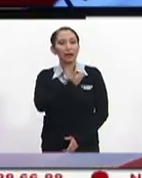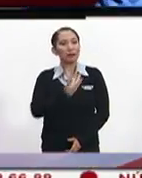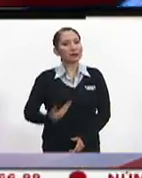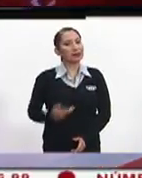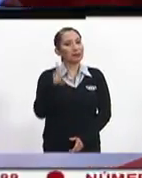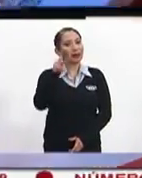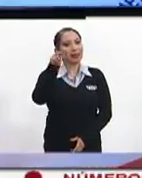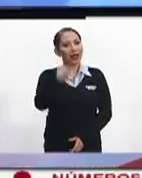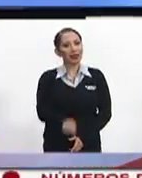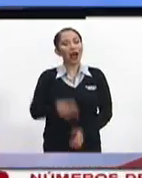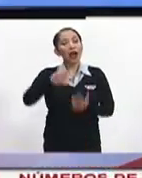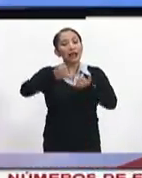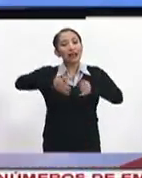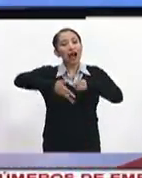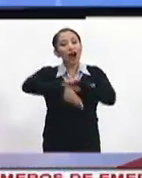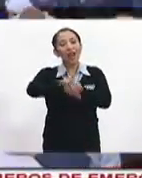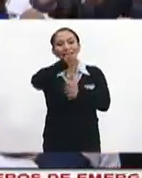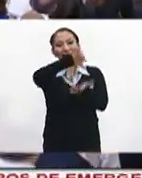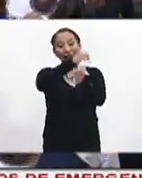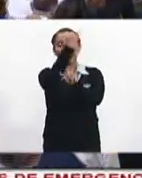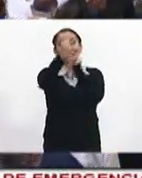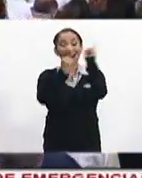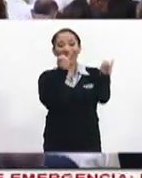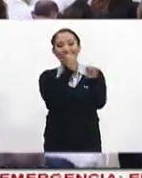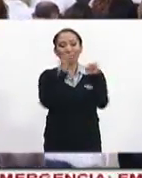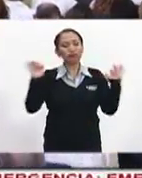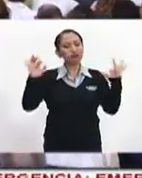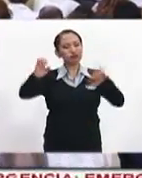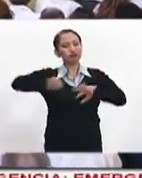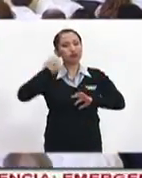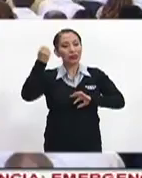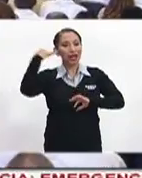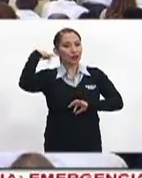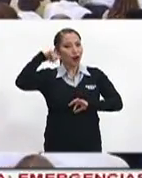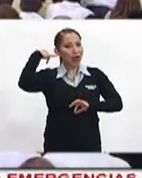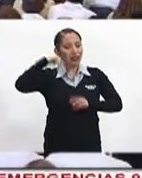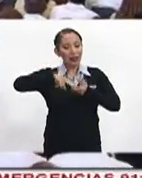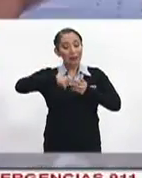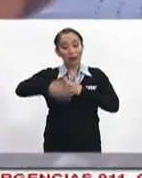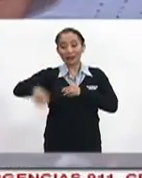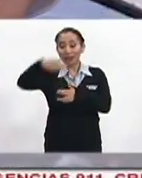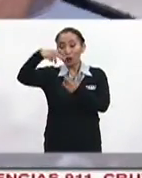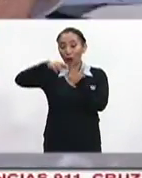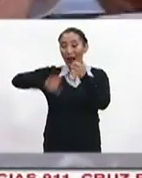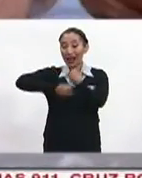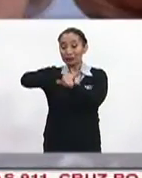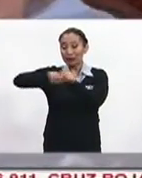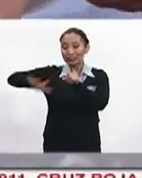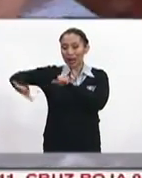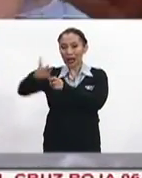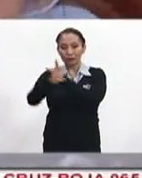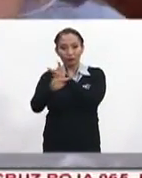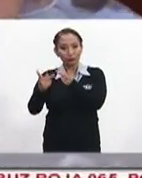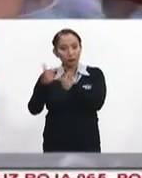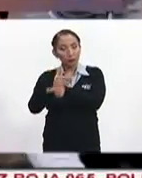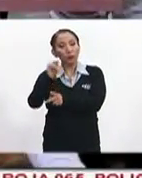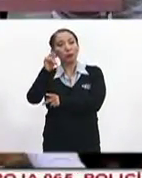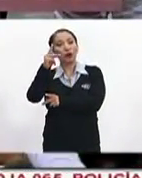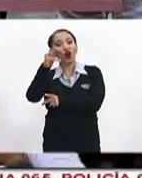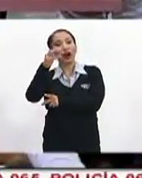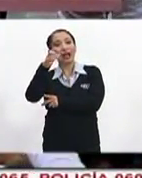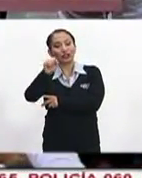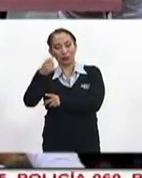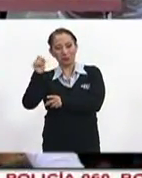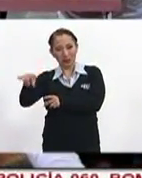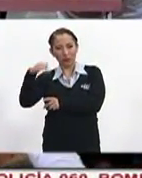presidente Enrique Peña Nieto inauguró el Centro Internacional de Congresos de Yucatán y puso en marcha la Zona Económica Especial de Progreso ahí mismo en el